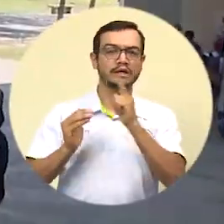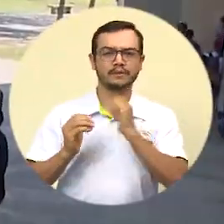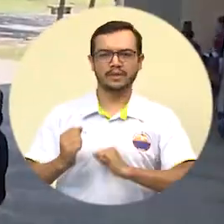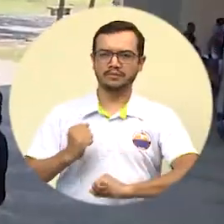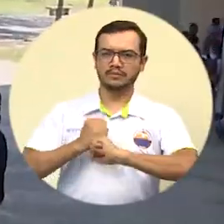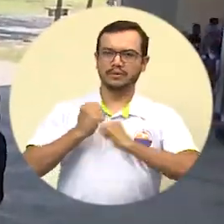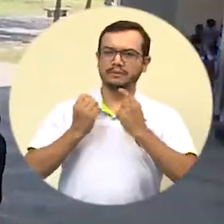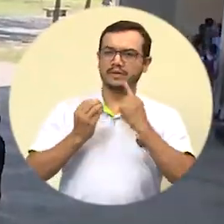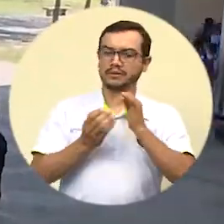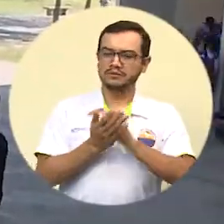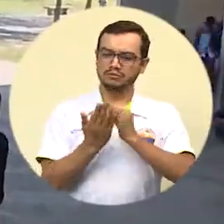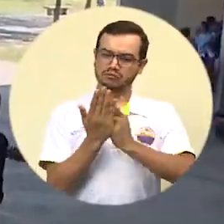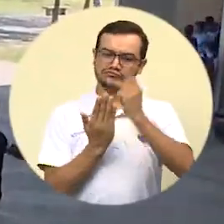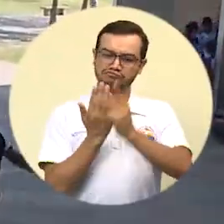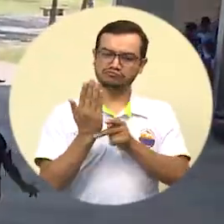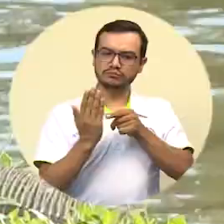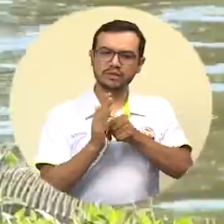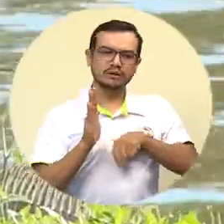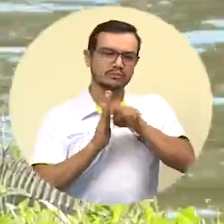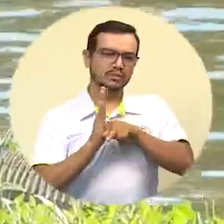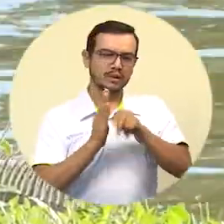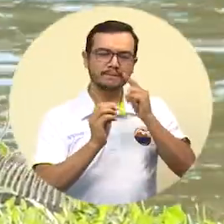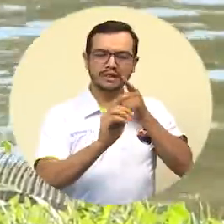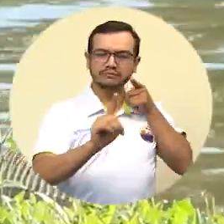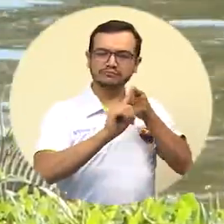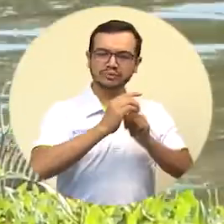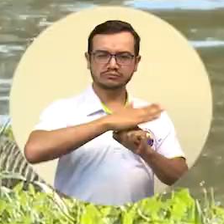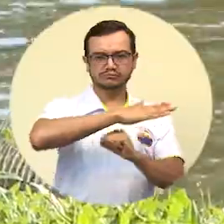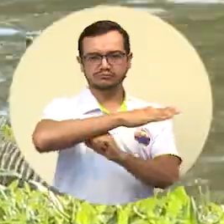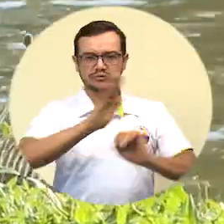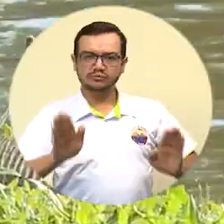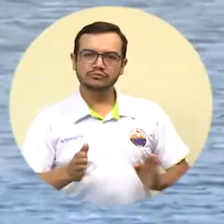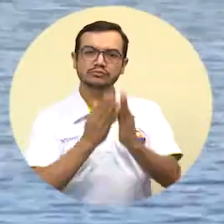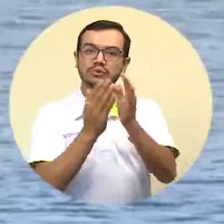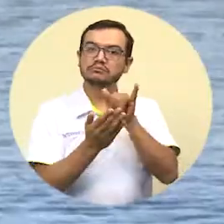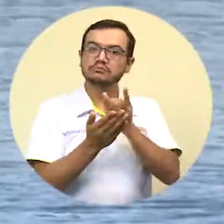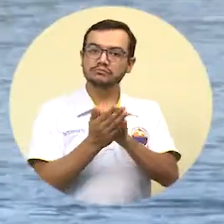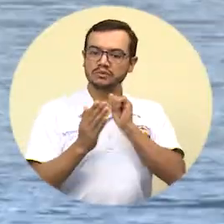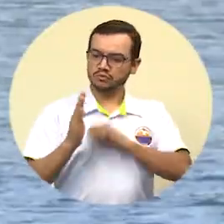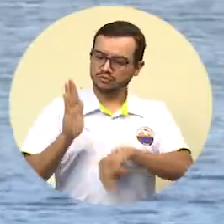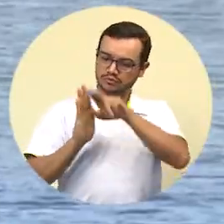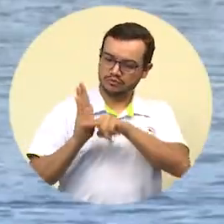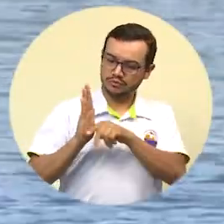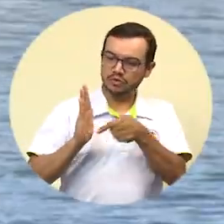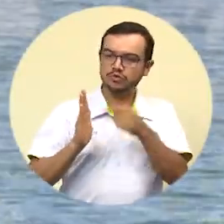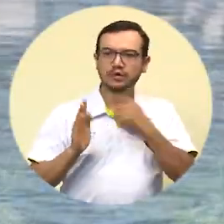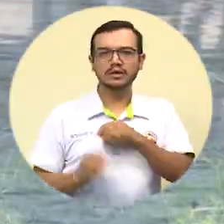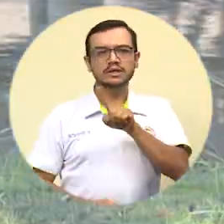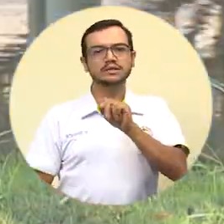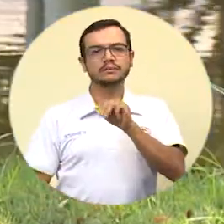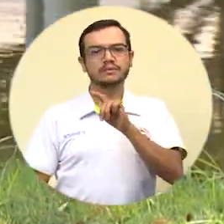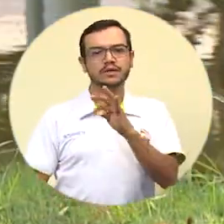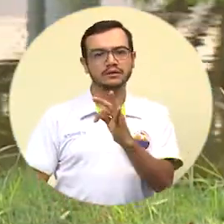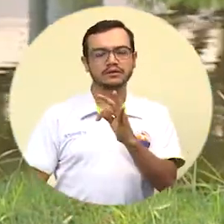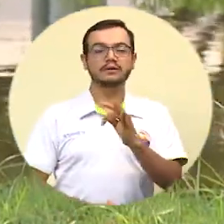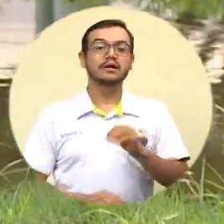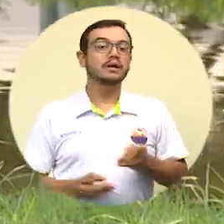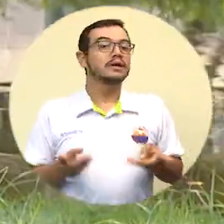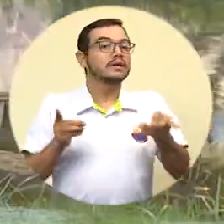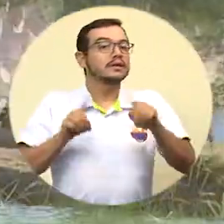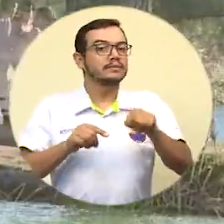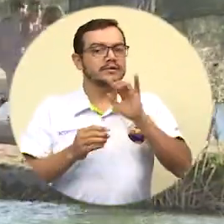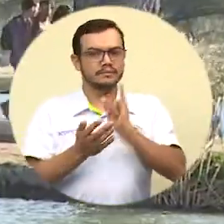de Desarrollo Institucional, dentro del cual se proyecta a la Alma Mater como un campus sostenible, siguiendo la política de Smart